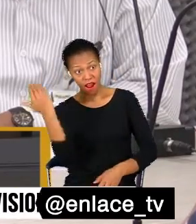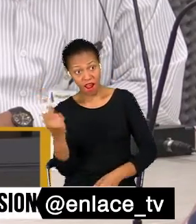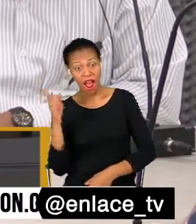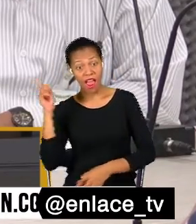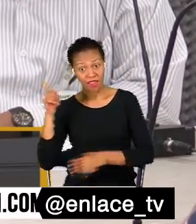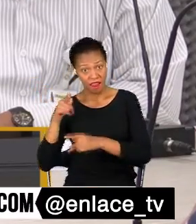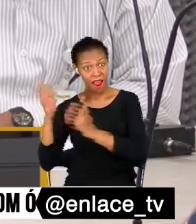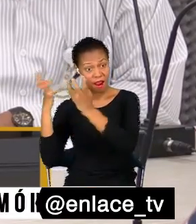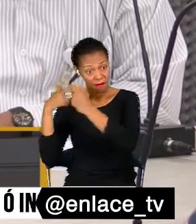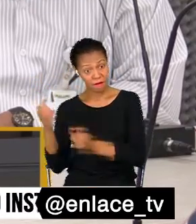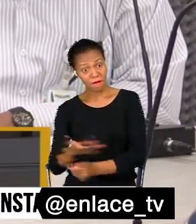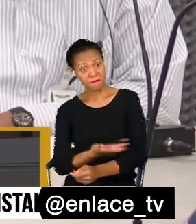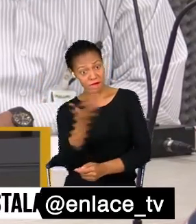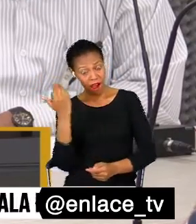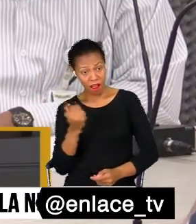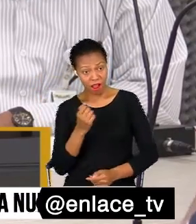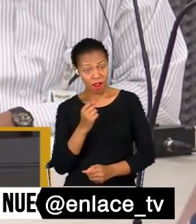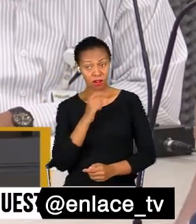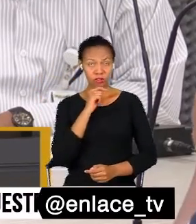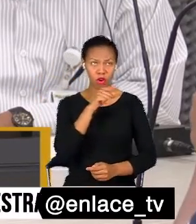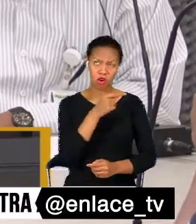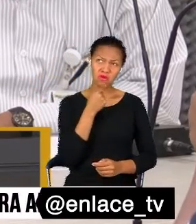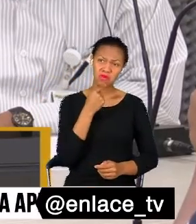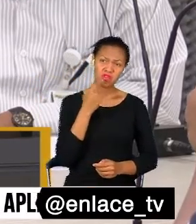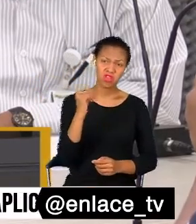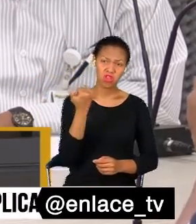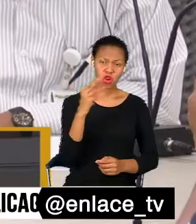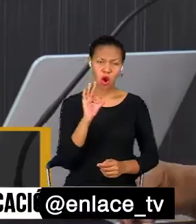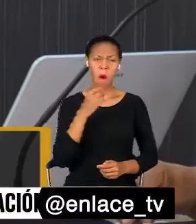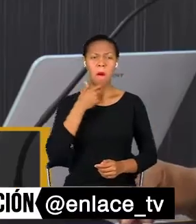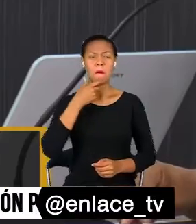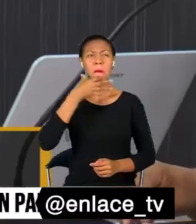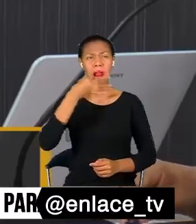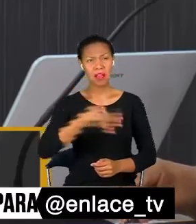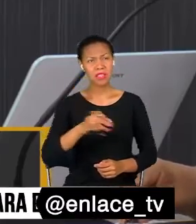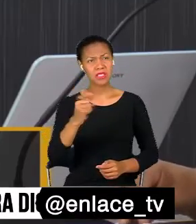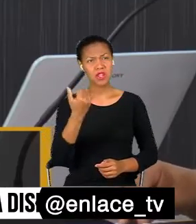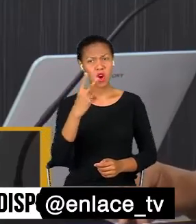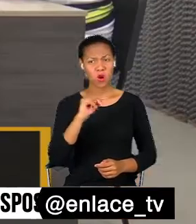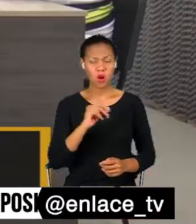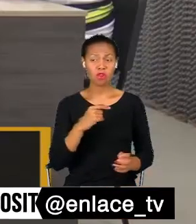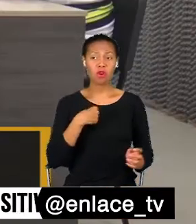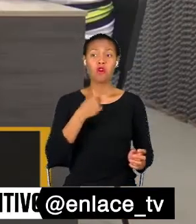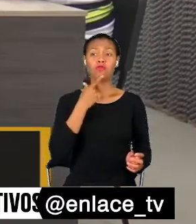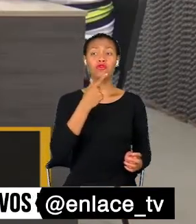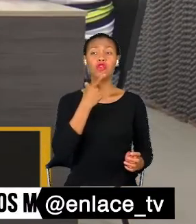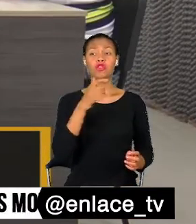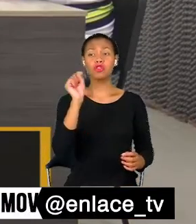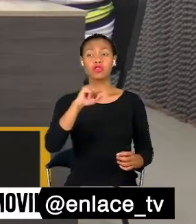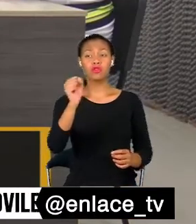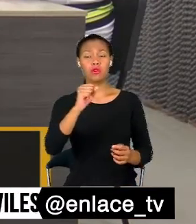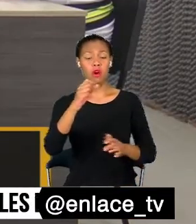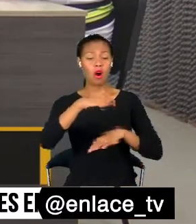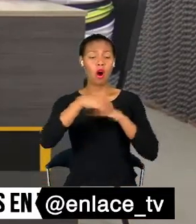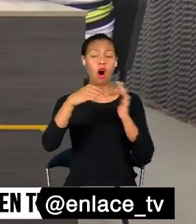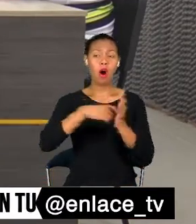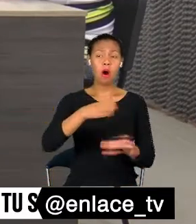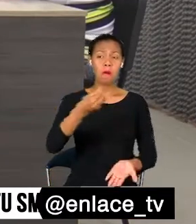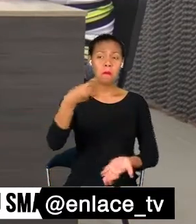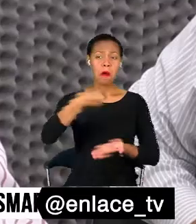averigüen si lo que se dice a la opinión pública es cierto. Nosotros no podemos decirle que no han pagado el 100%. Quedó en evidencia que las diferencias entre